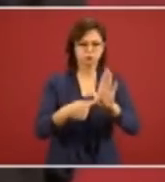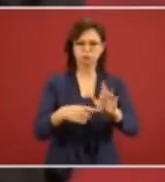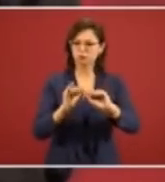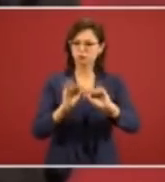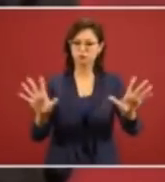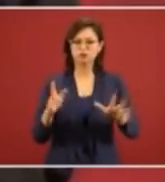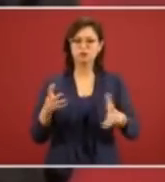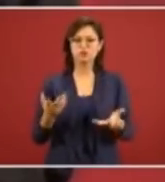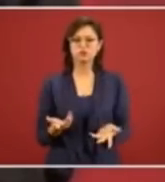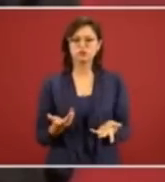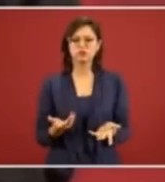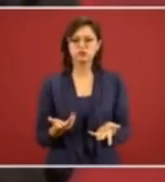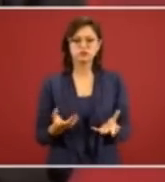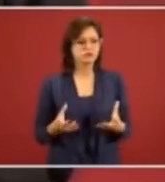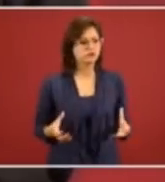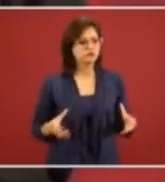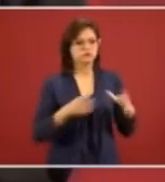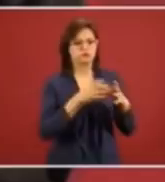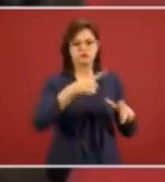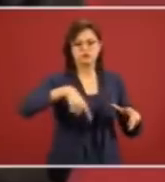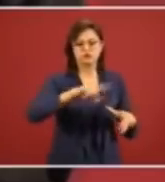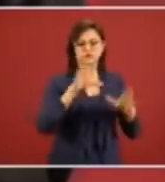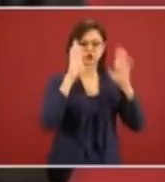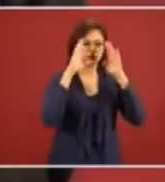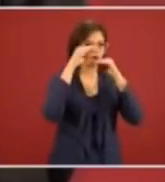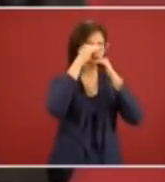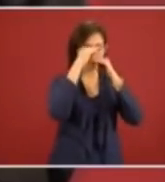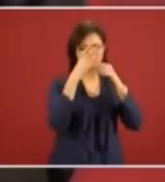los obnubila su conservadurismo.